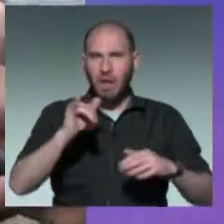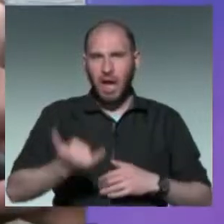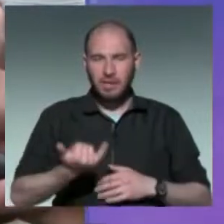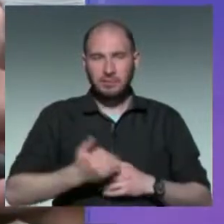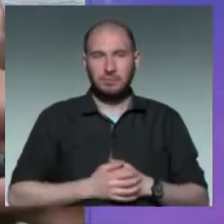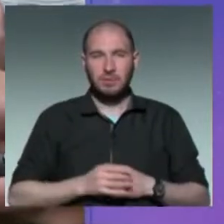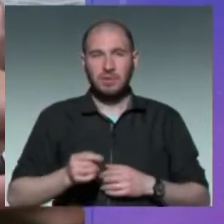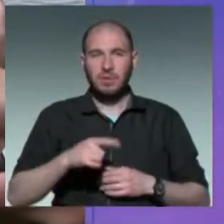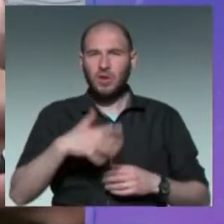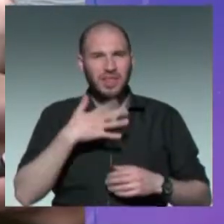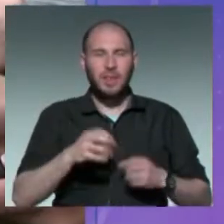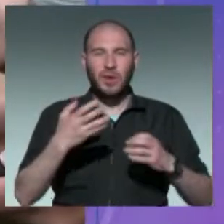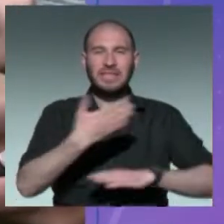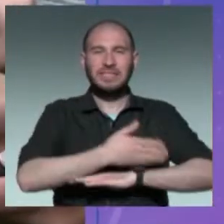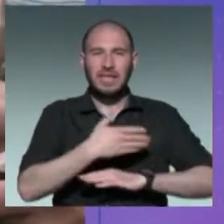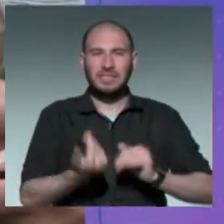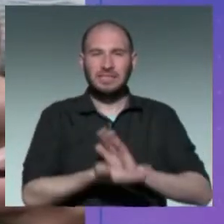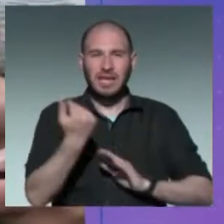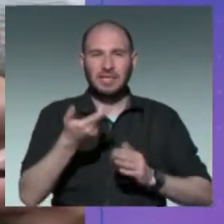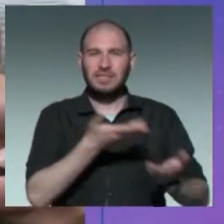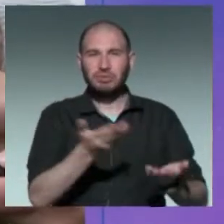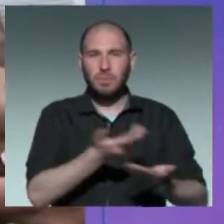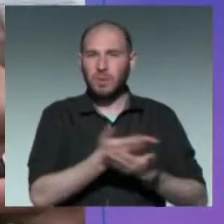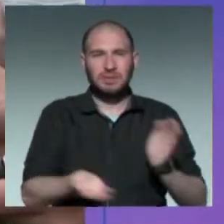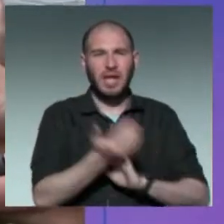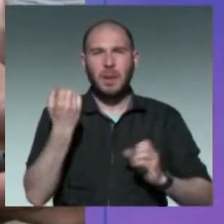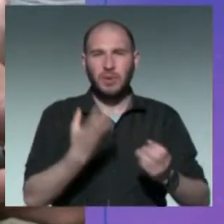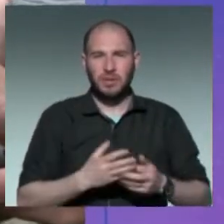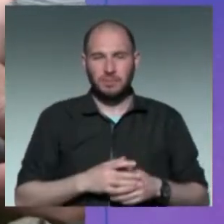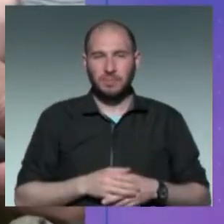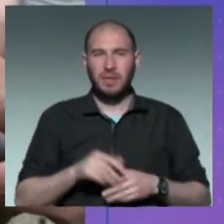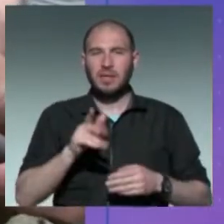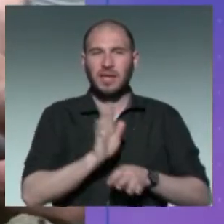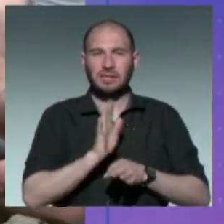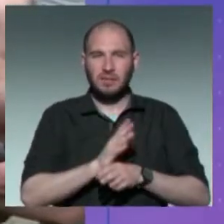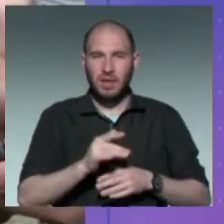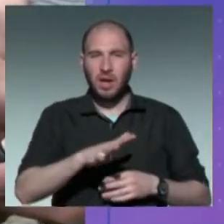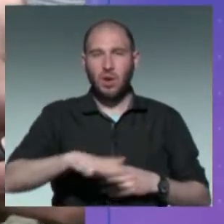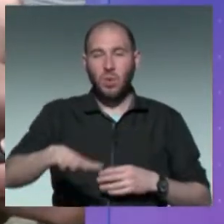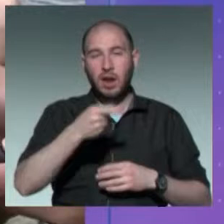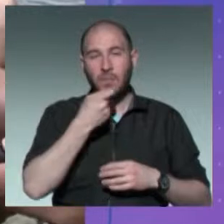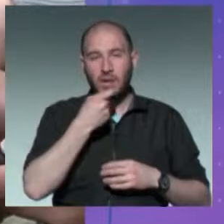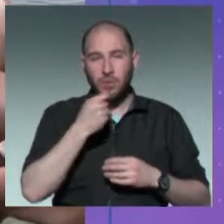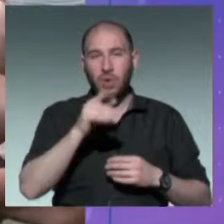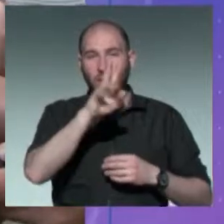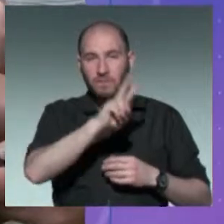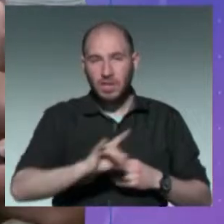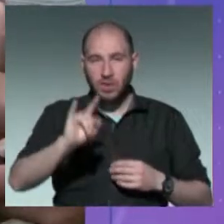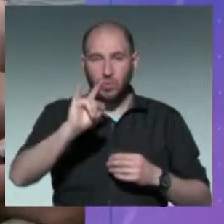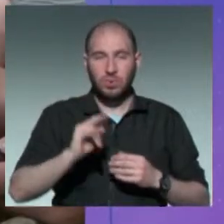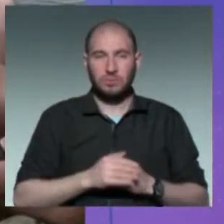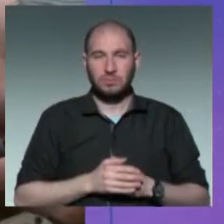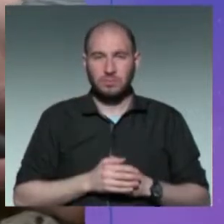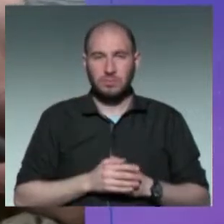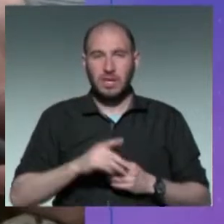No entendemos por qué a los taxis se los saca como servicio público. Esto significa que en los lugares, por ejemplo, Valle de Uco, que no